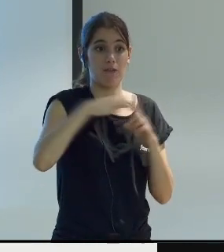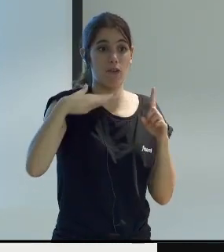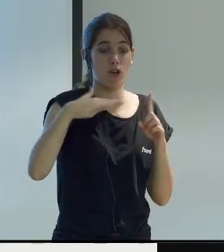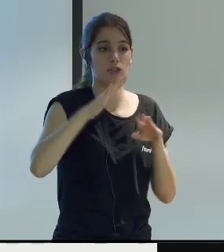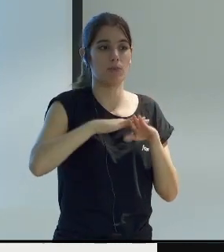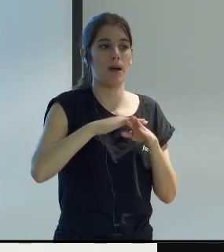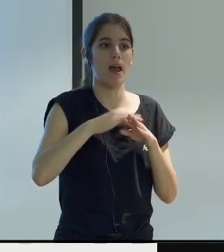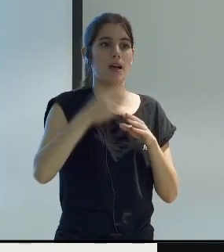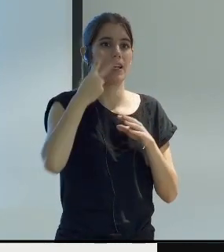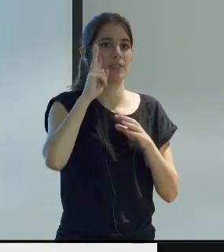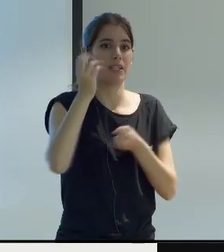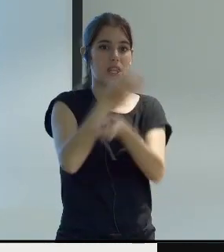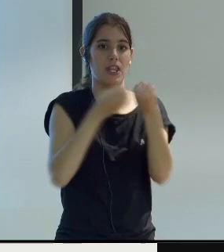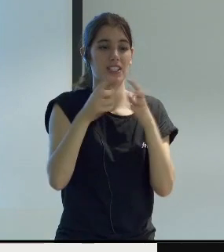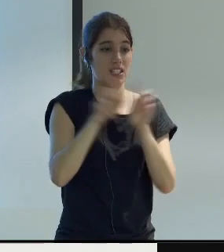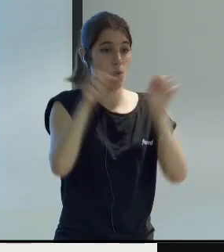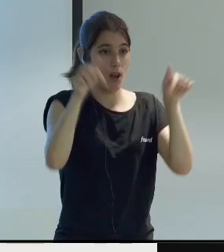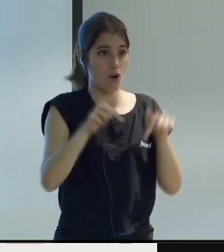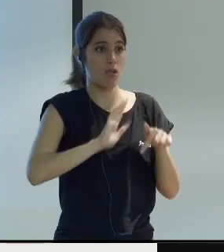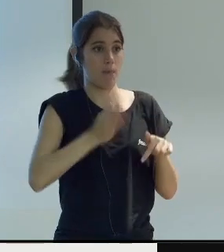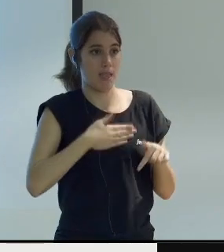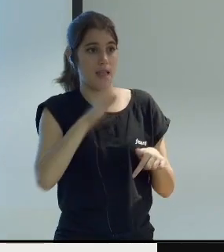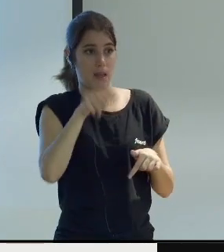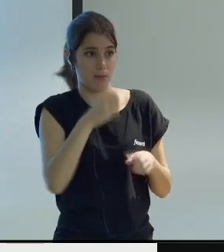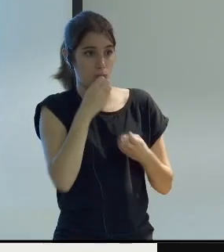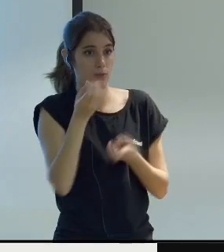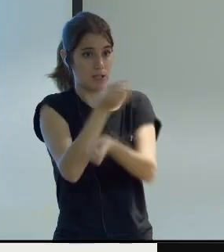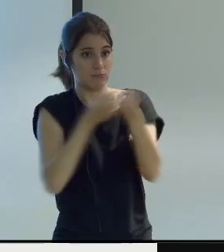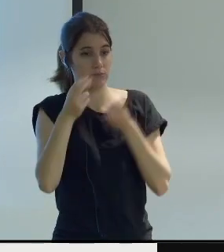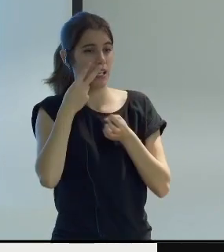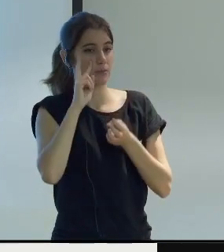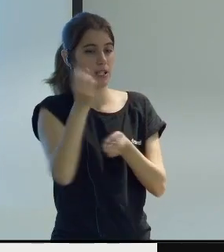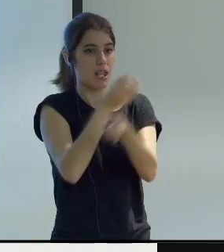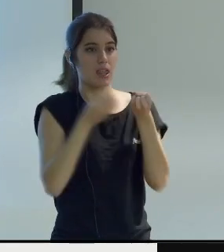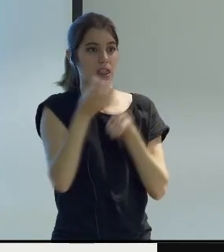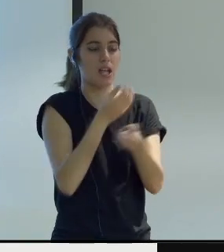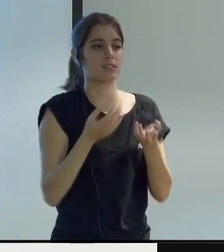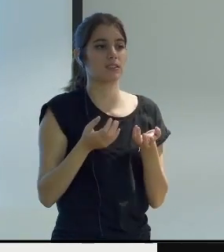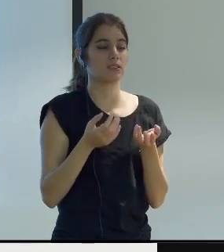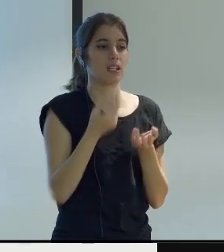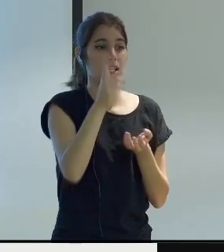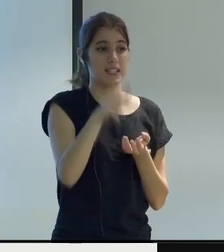intercambiar experiencias, como estamos haciendo hoy y mañana también. Reivindicamos asimismo